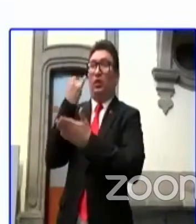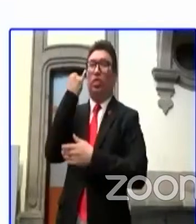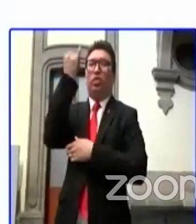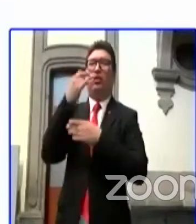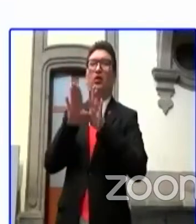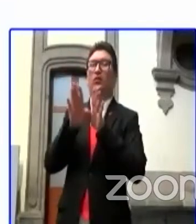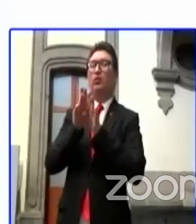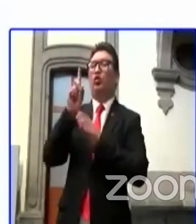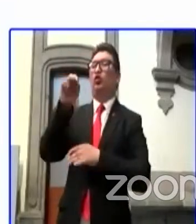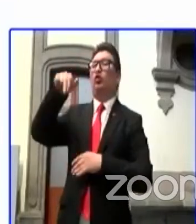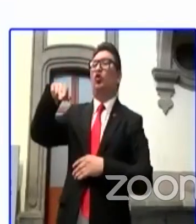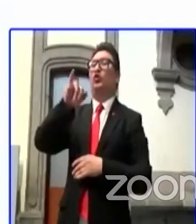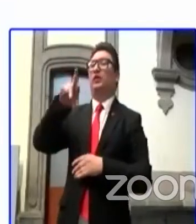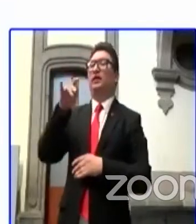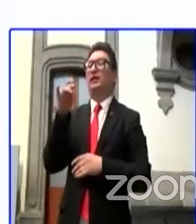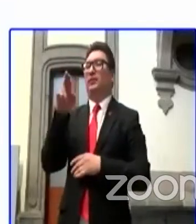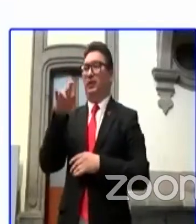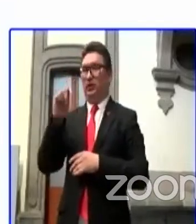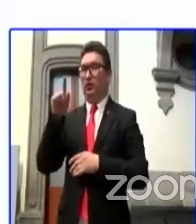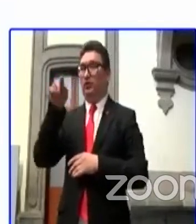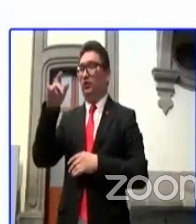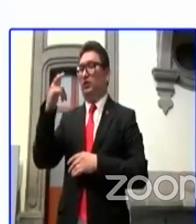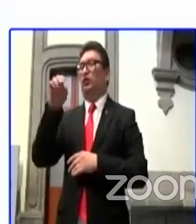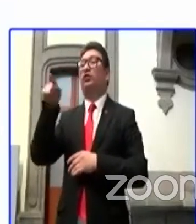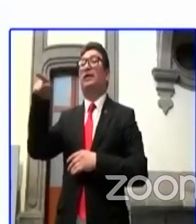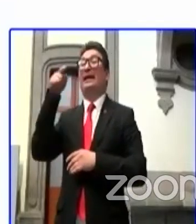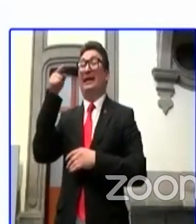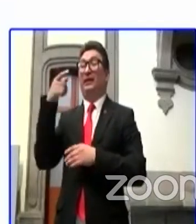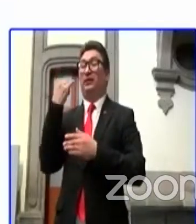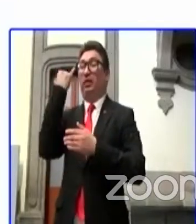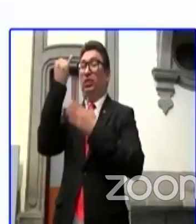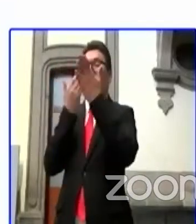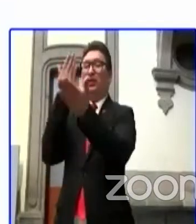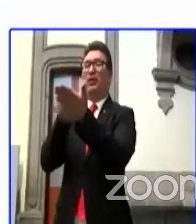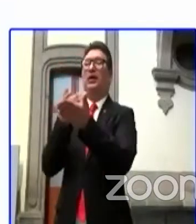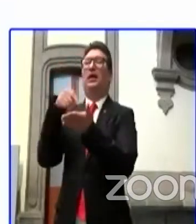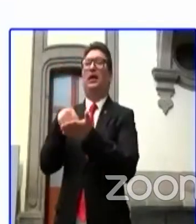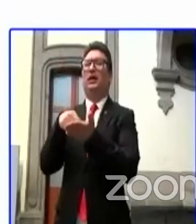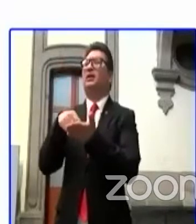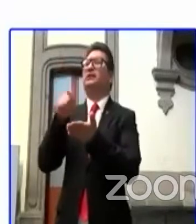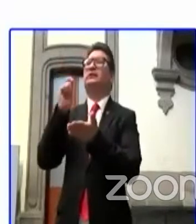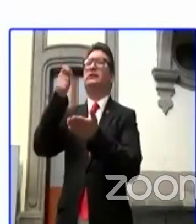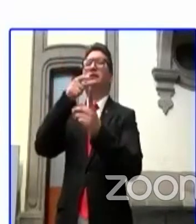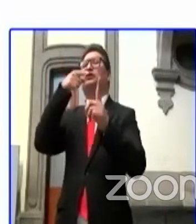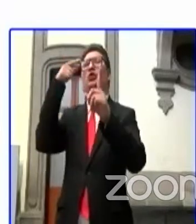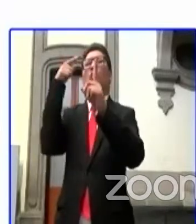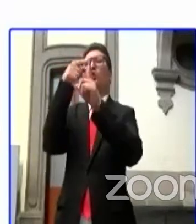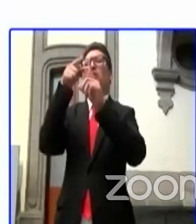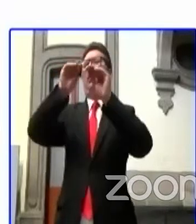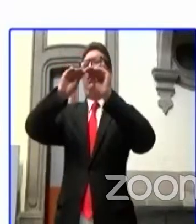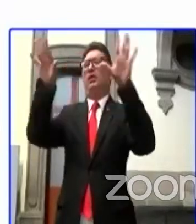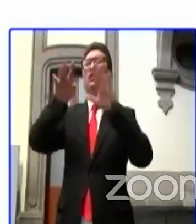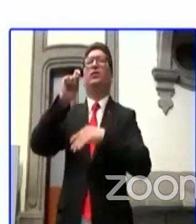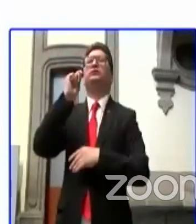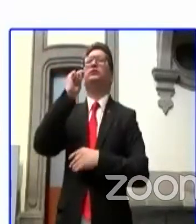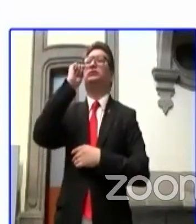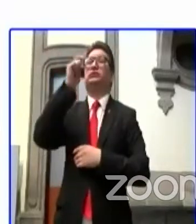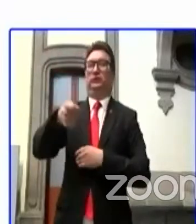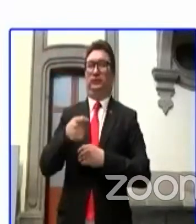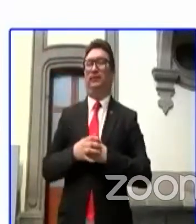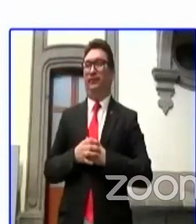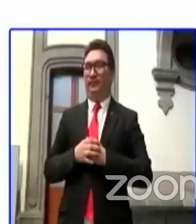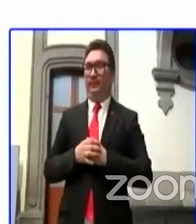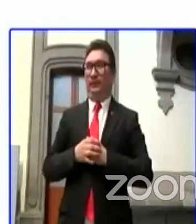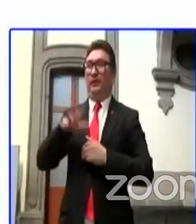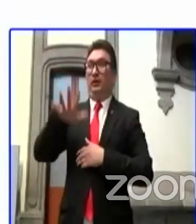don Gilberto Rincón Gallardo, quien puso desde su inicio un objetivo claro y conciso: asegurar el